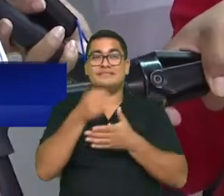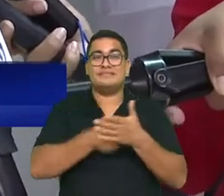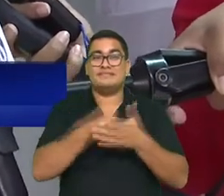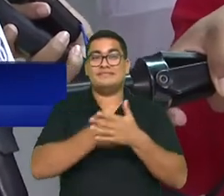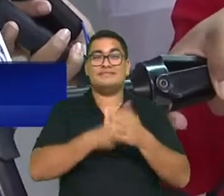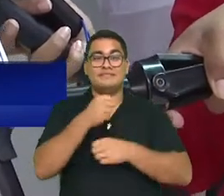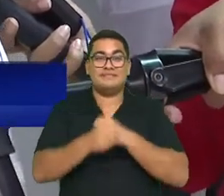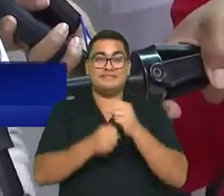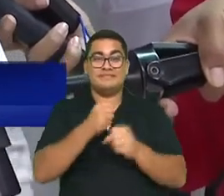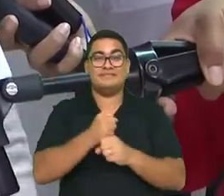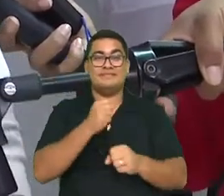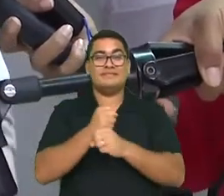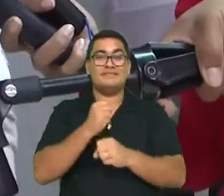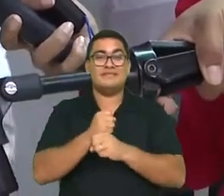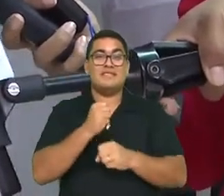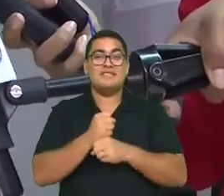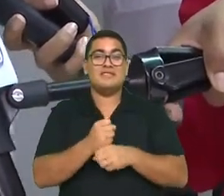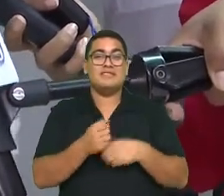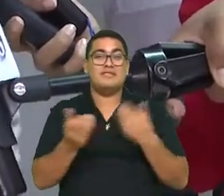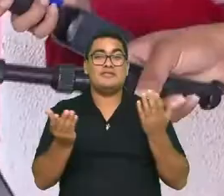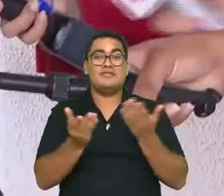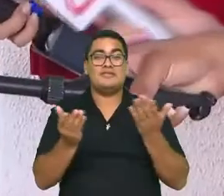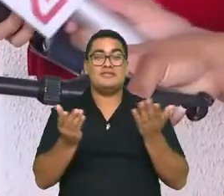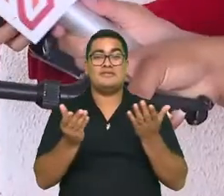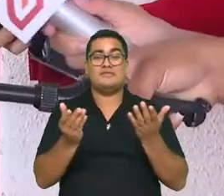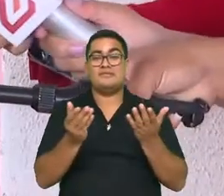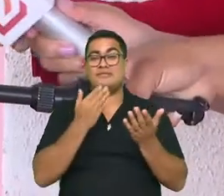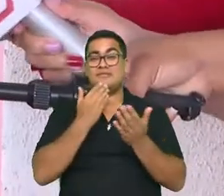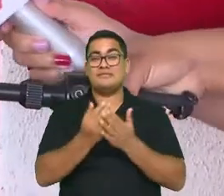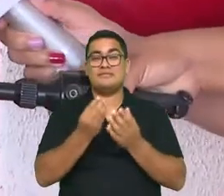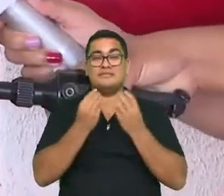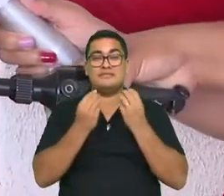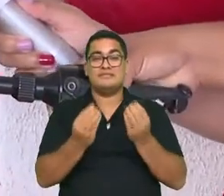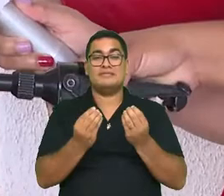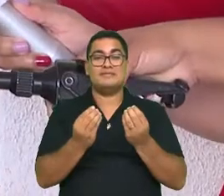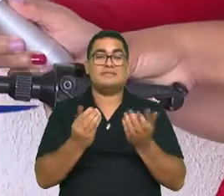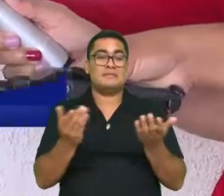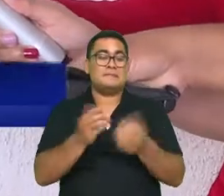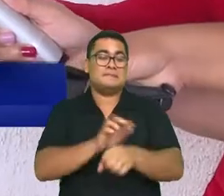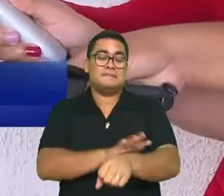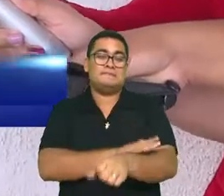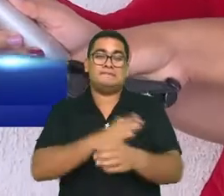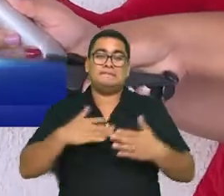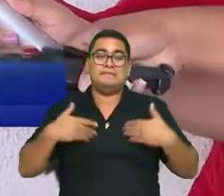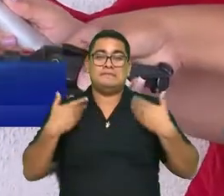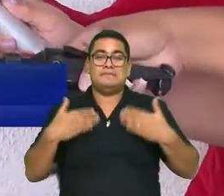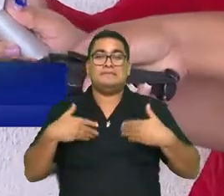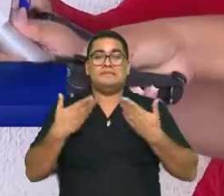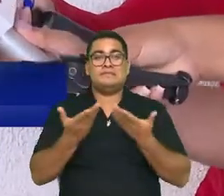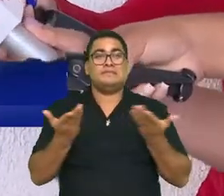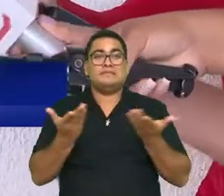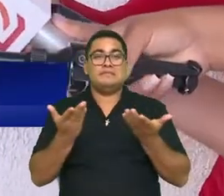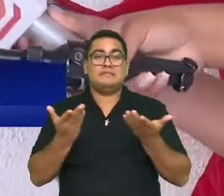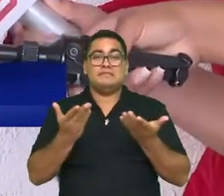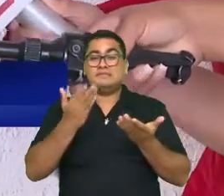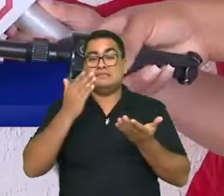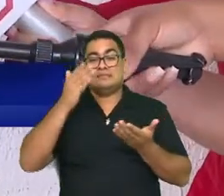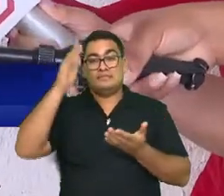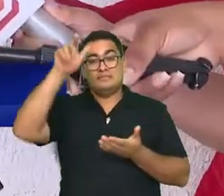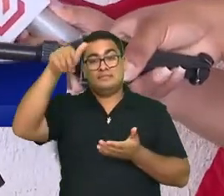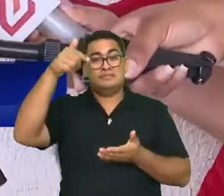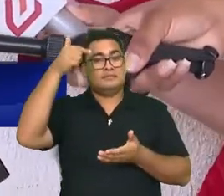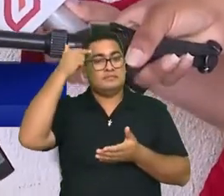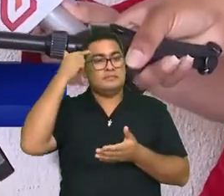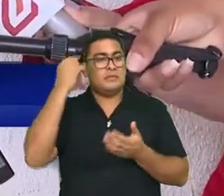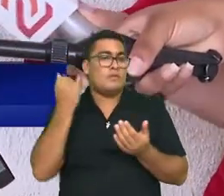año trabajado y le damos gracias. Siento muy satisfecha, pues, porque nuestro gobierno, como todos